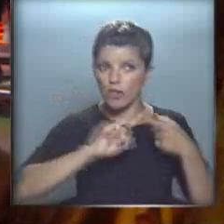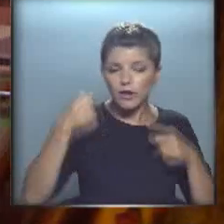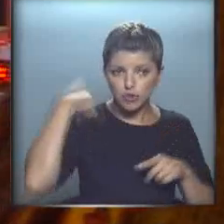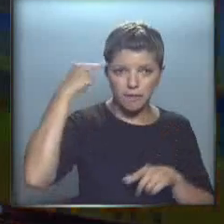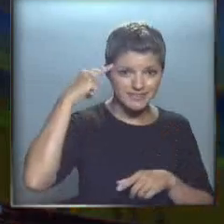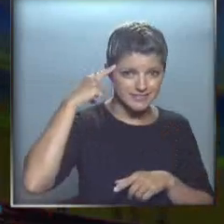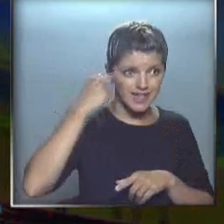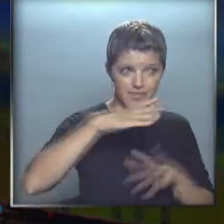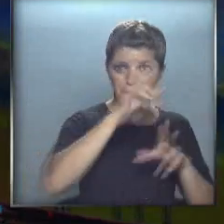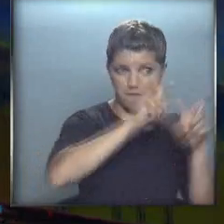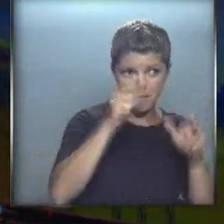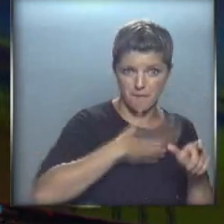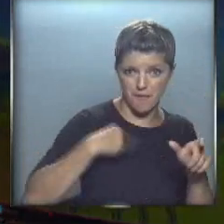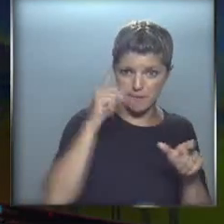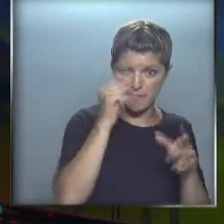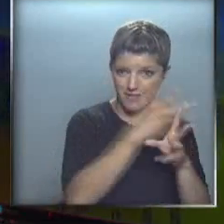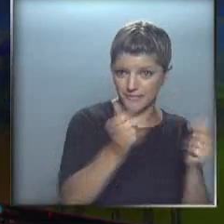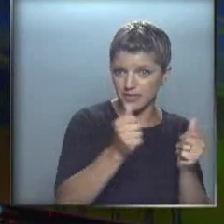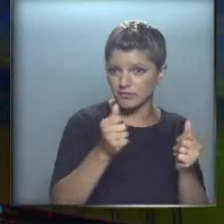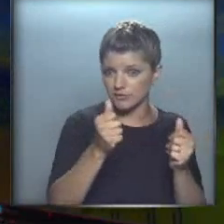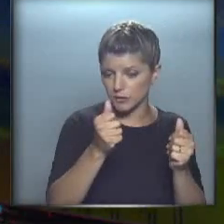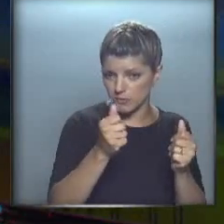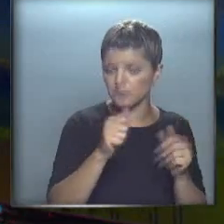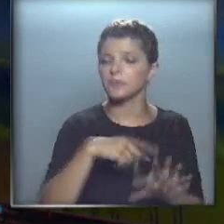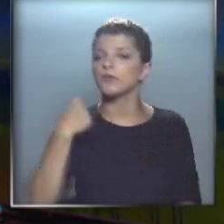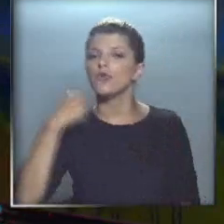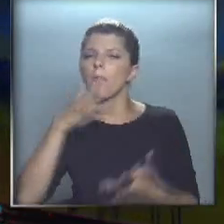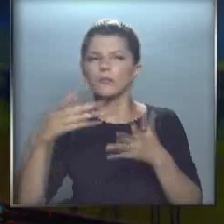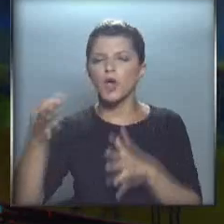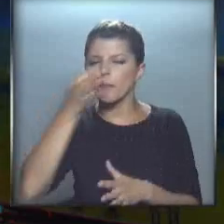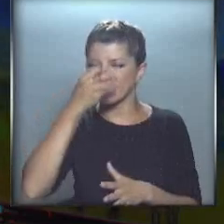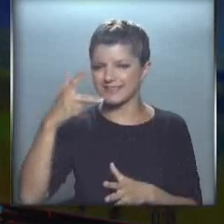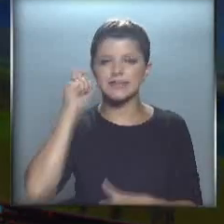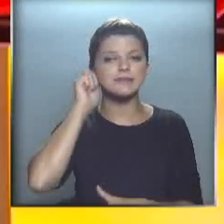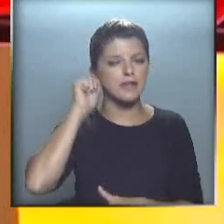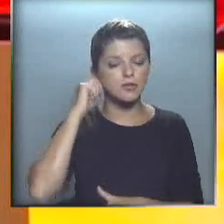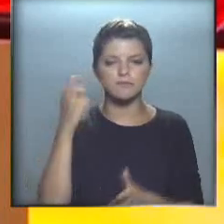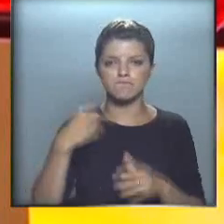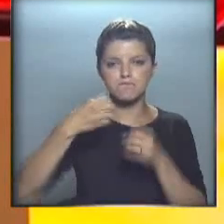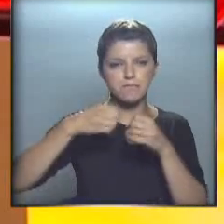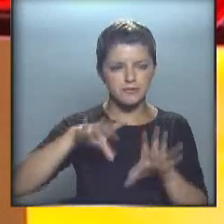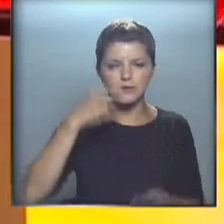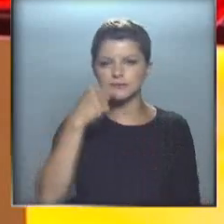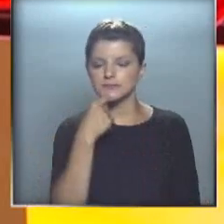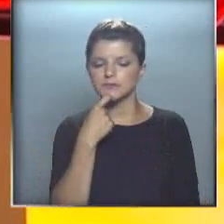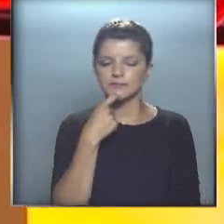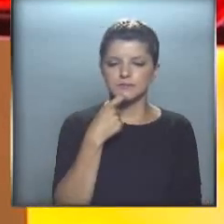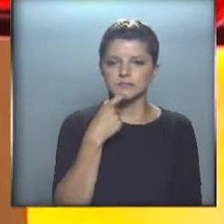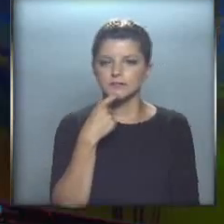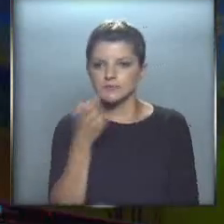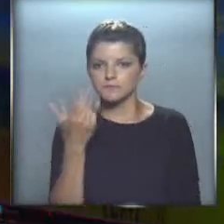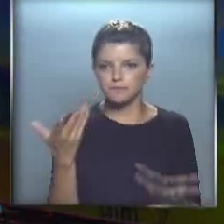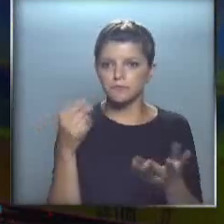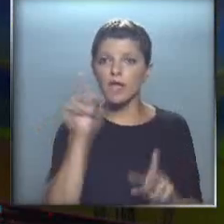cuando tenía 23. 23 años. ¿Alguno tiene 23 acá? Sí, yo. Vos,